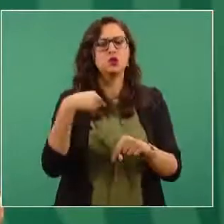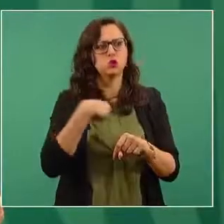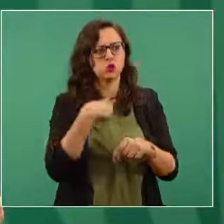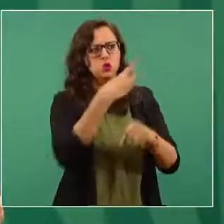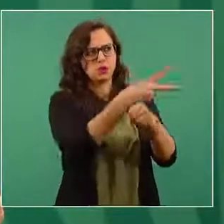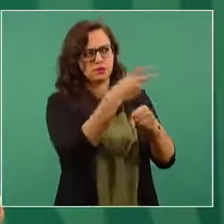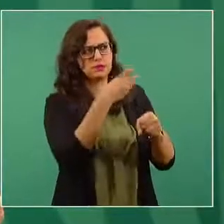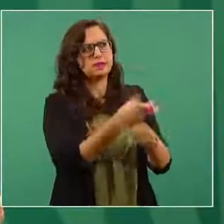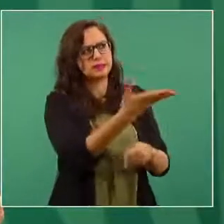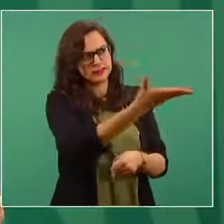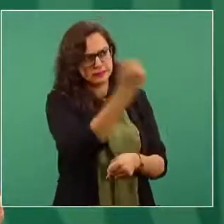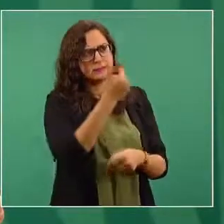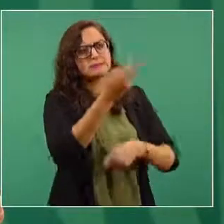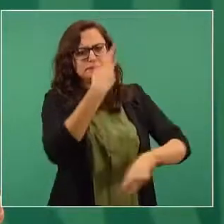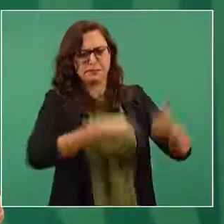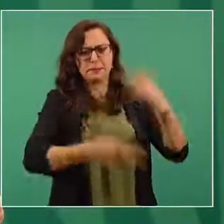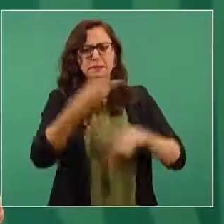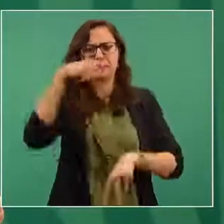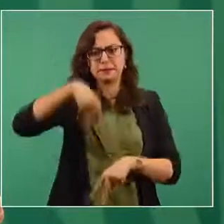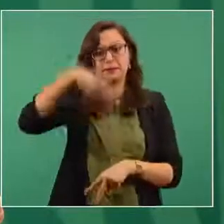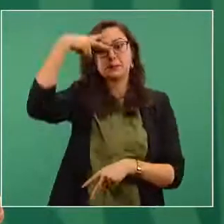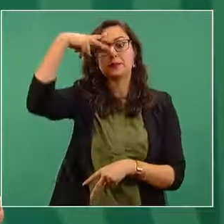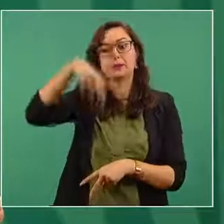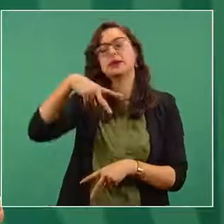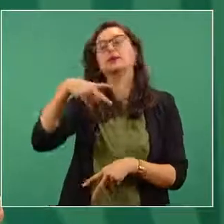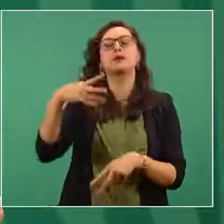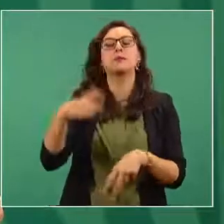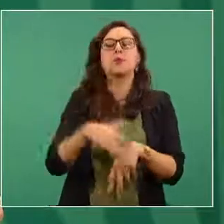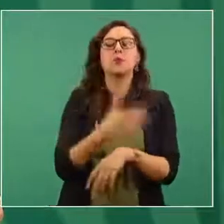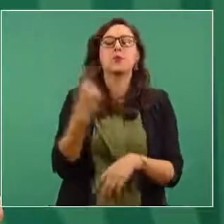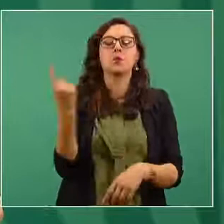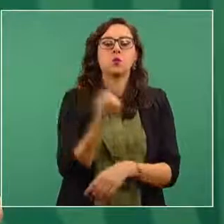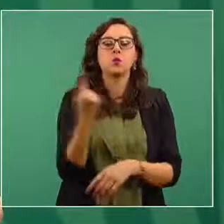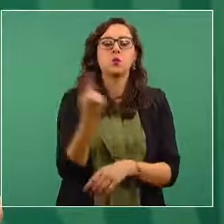porque en el tema del desarrollo